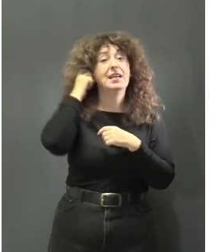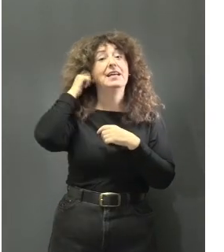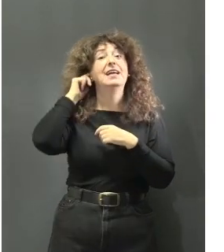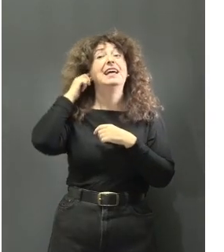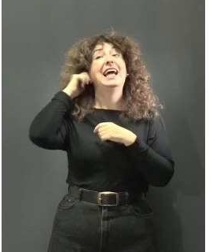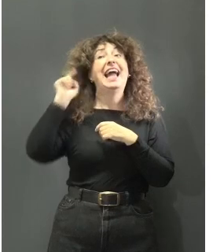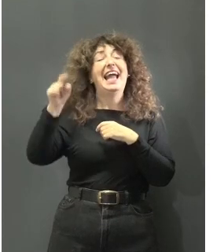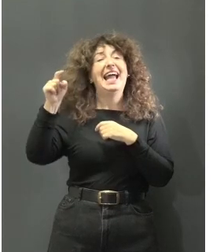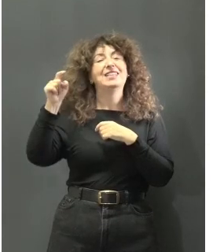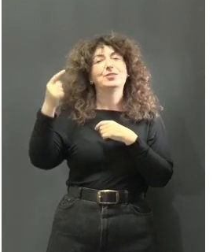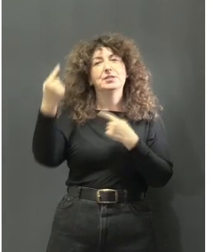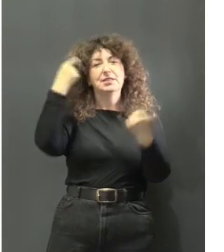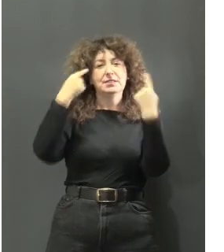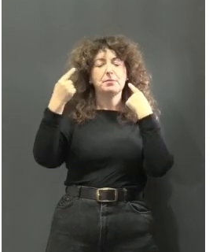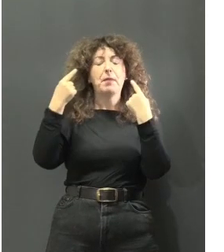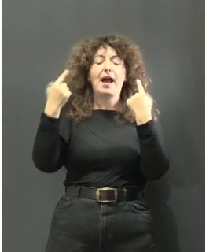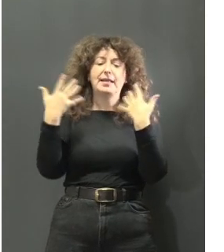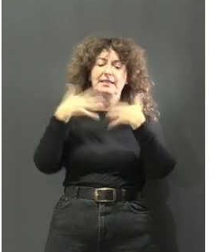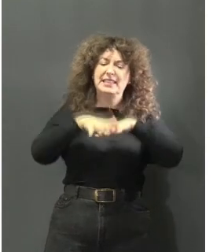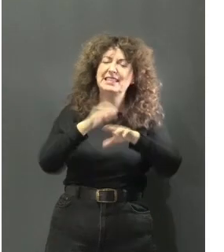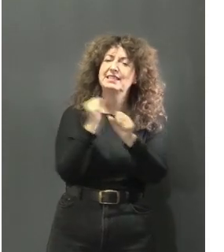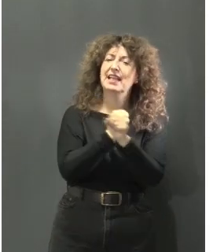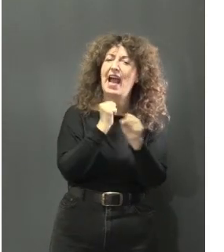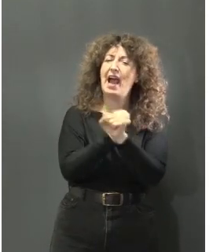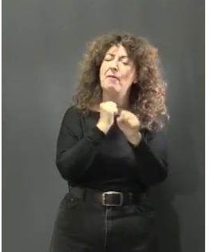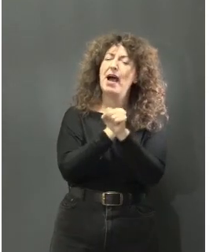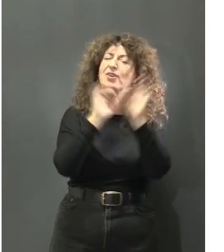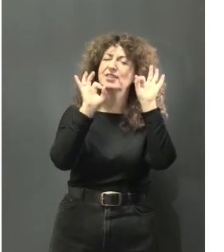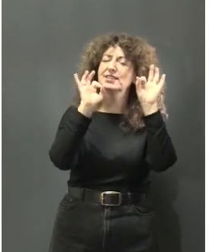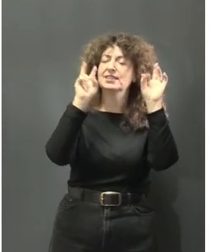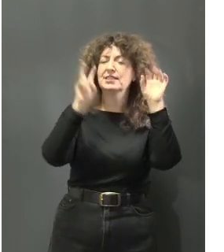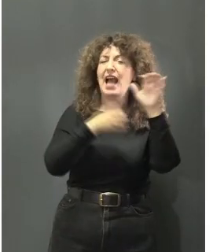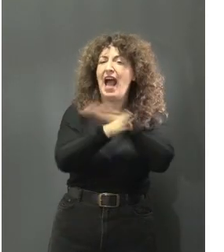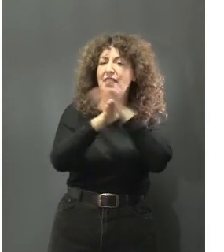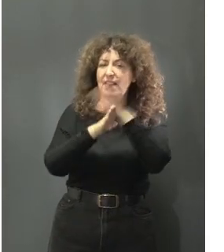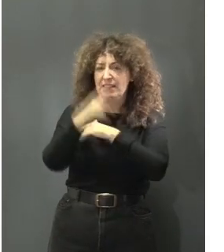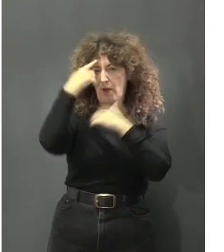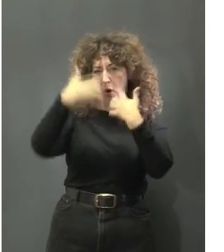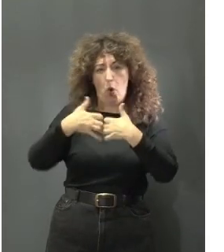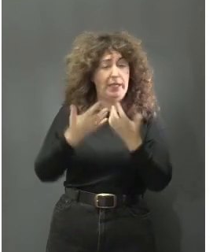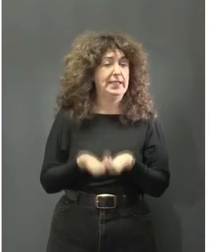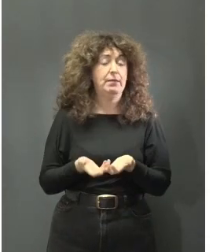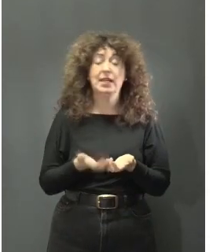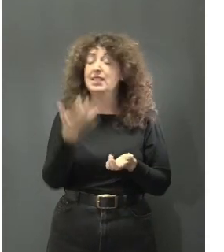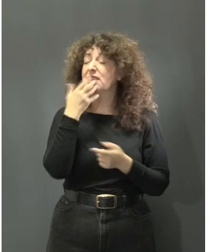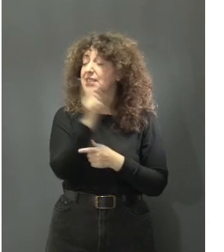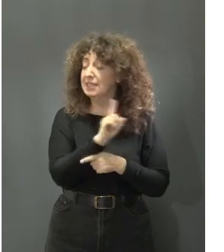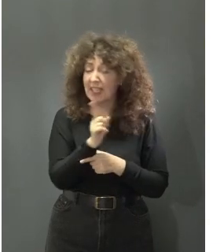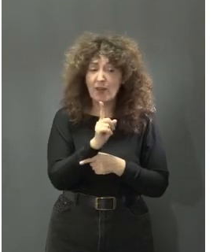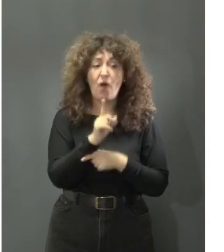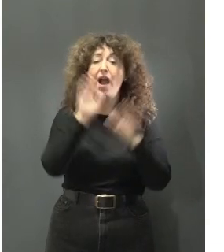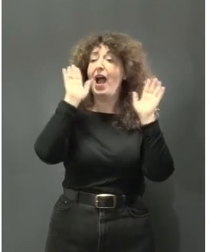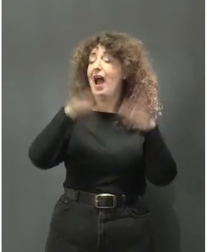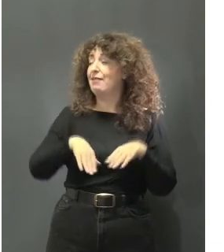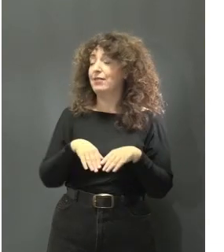ir convergiendo en los trabajos que se hagan sobre accesibilidad cognitiva, porque si no, realmente no